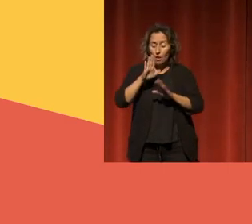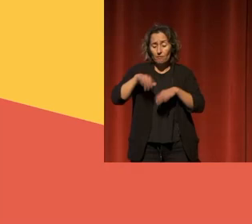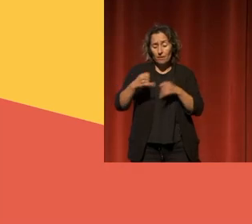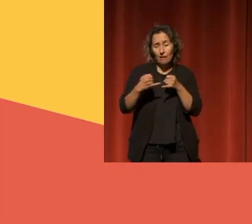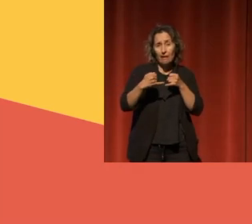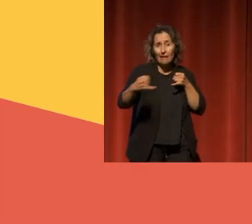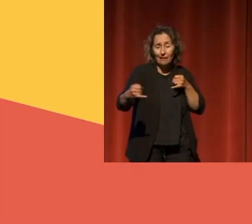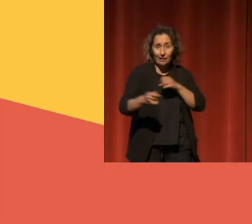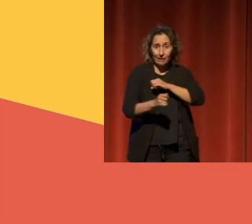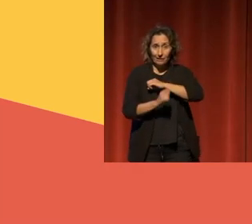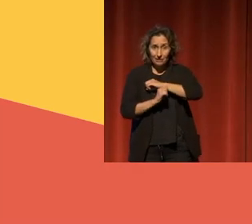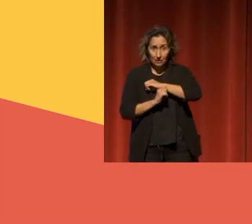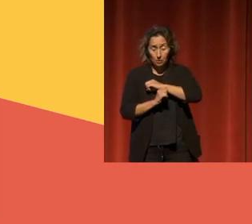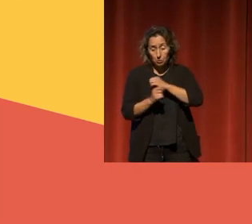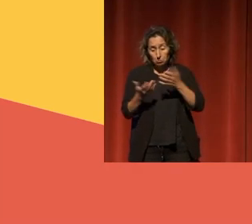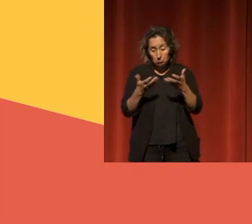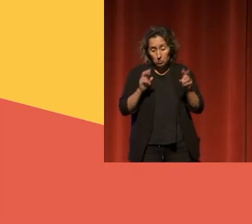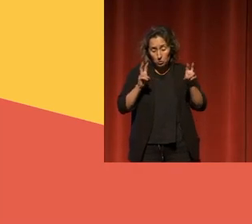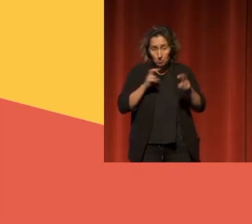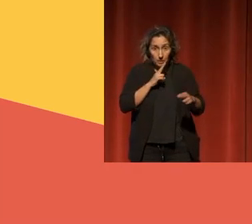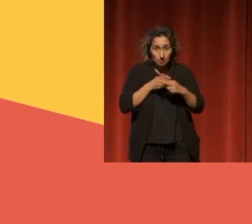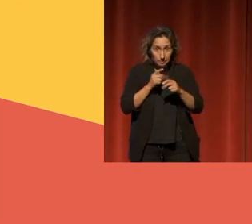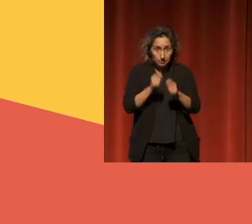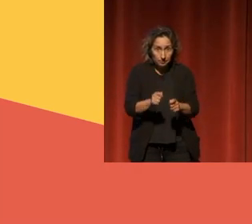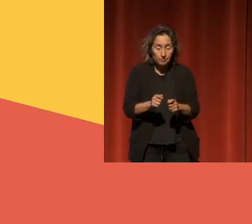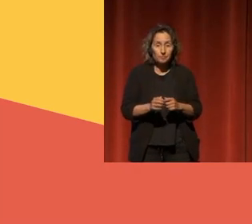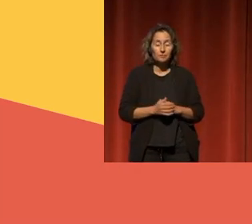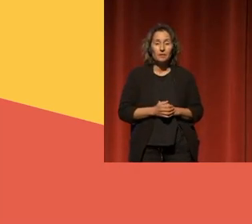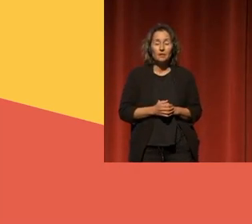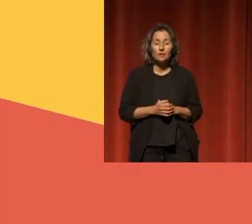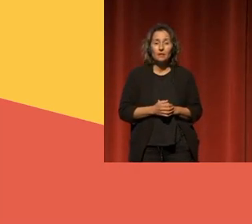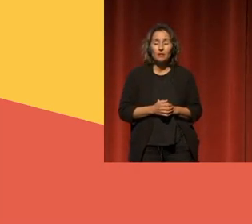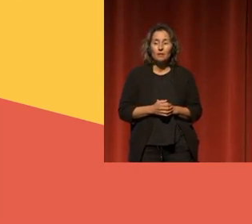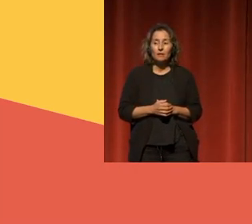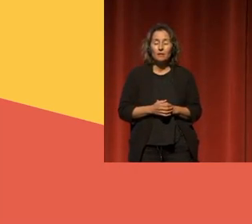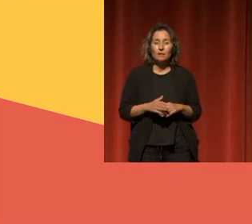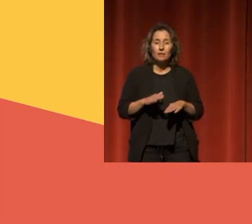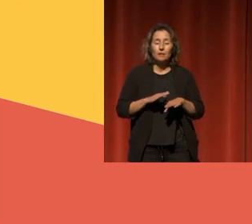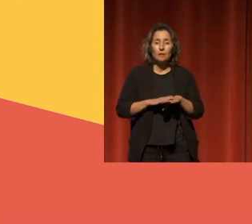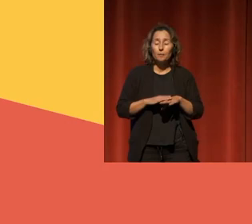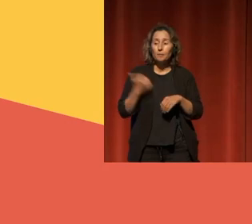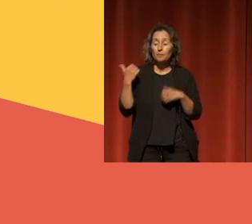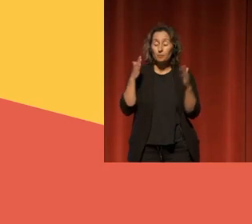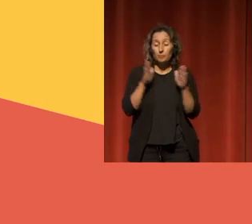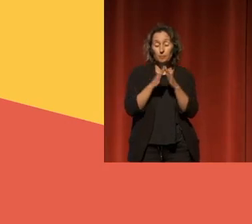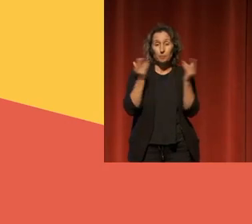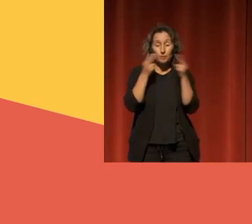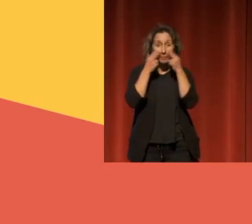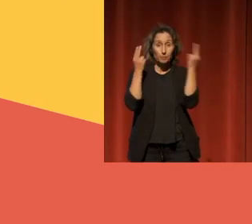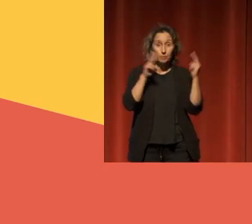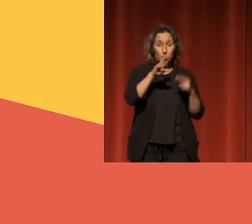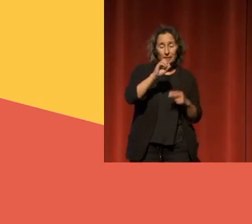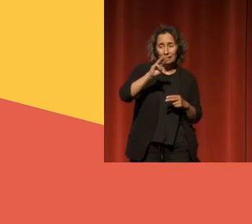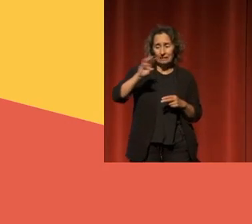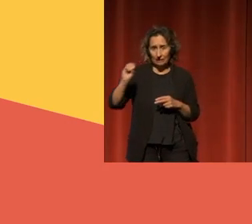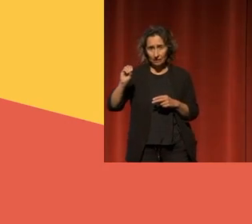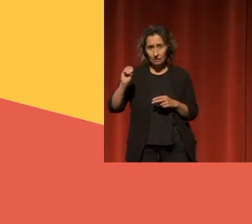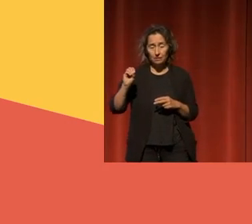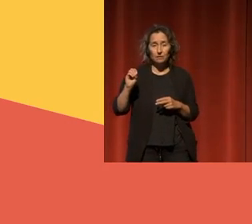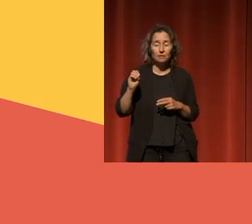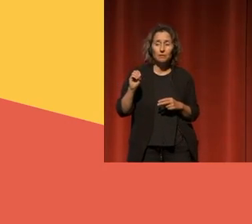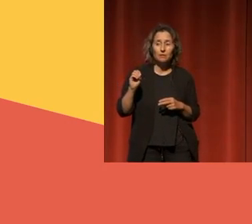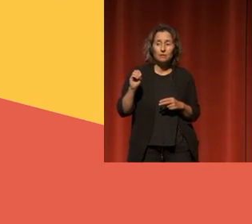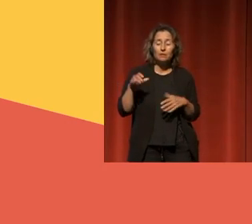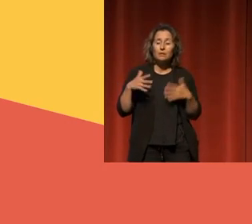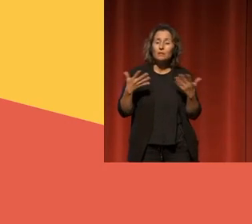estratégicos Ah un eje singular en relación a public libraries 2030 y para ello